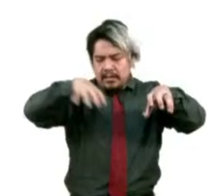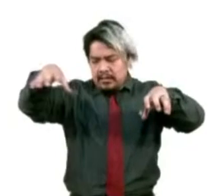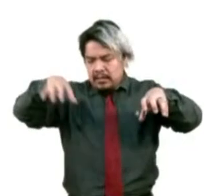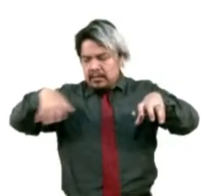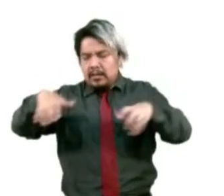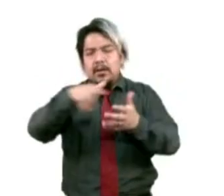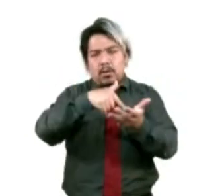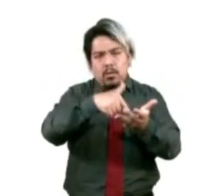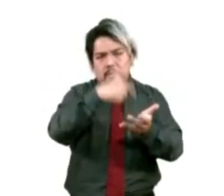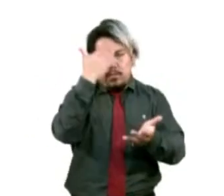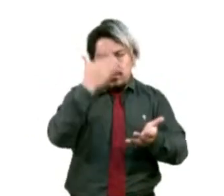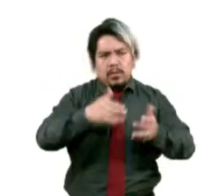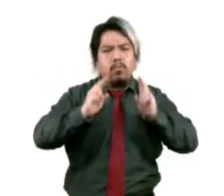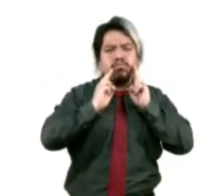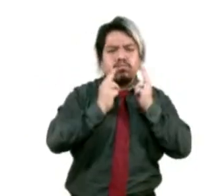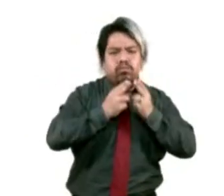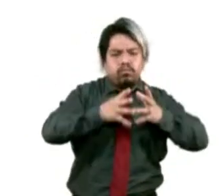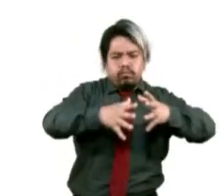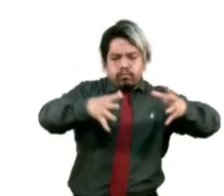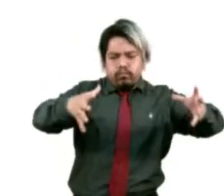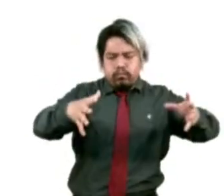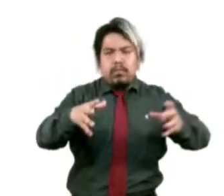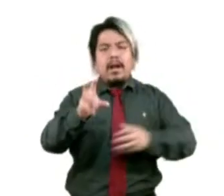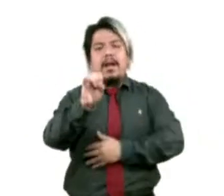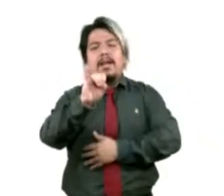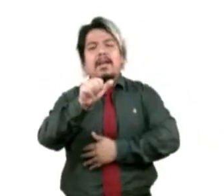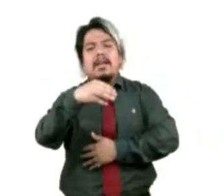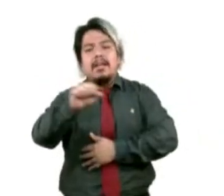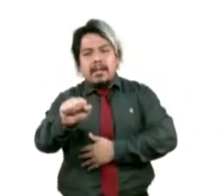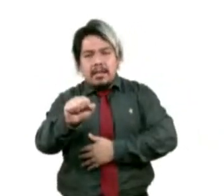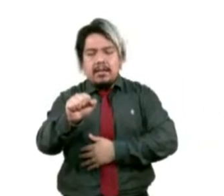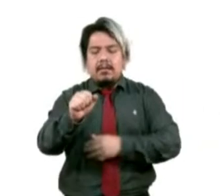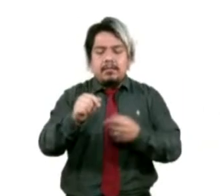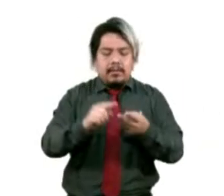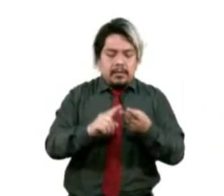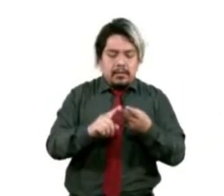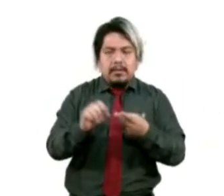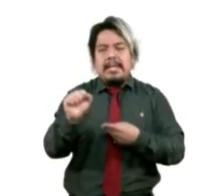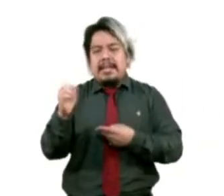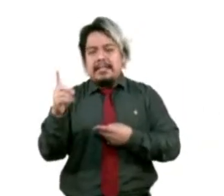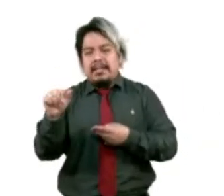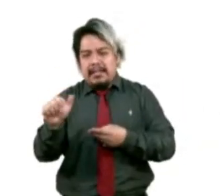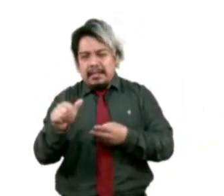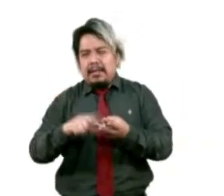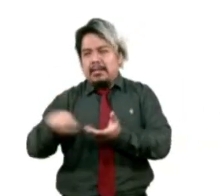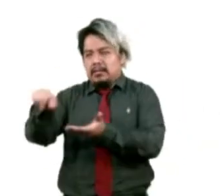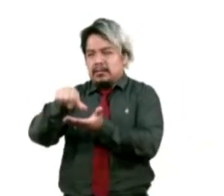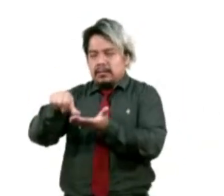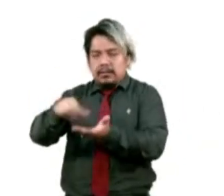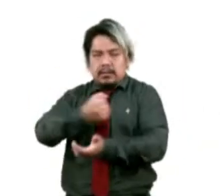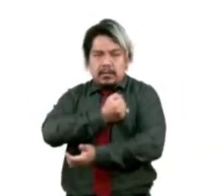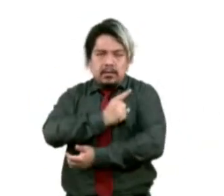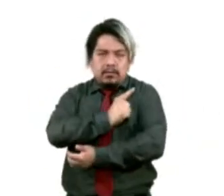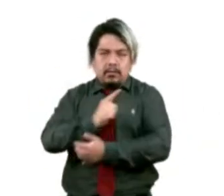Estas son unidades de salud bastante grandes, son en el caso del IMSS unidades médico-familiares grandes, en el caso de la CEDESA son centros de salud de nivel 3, es